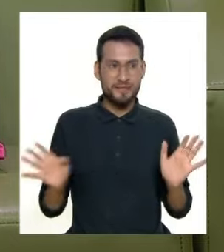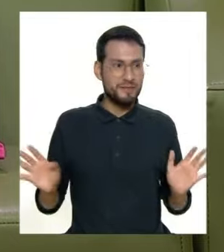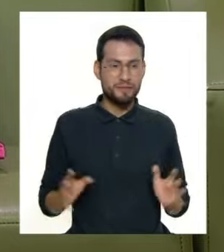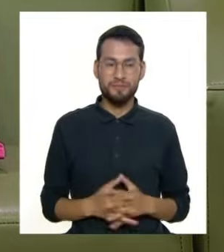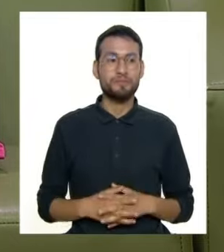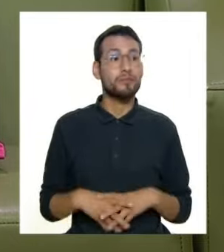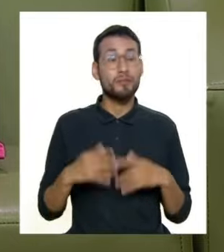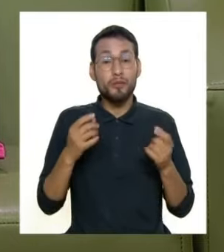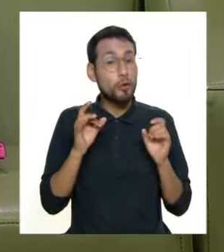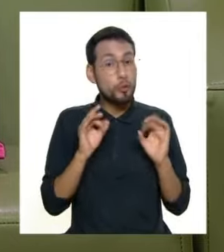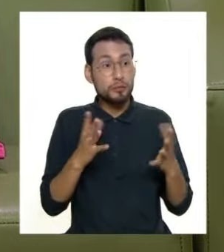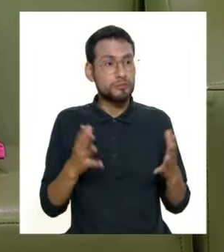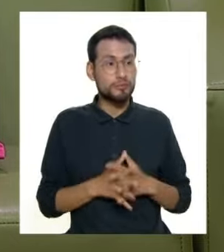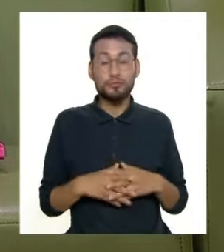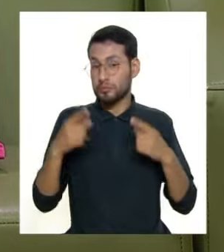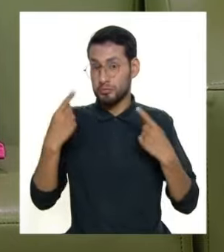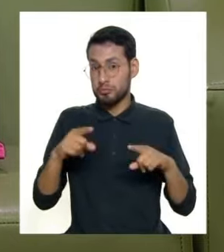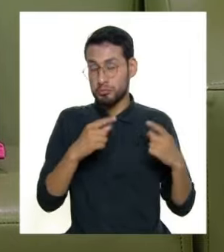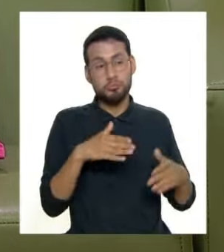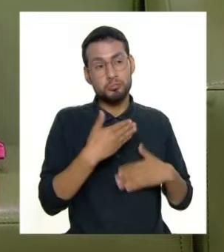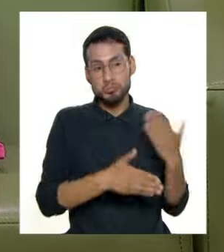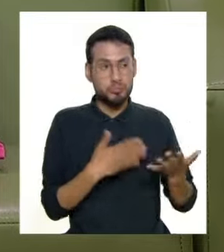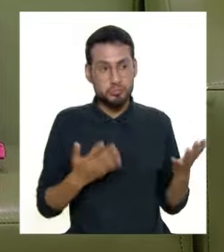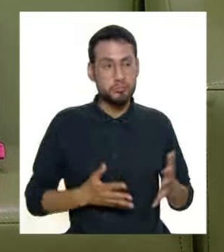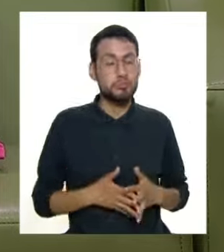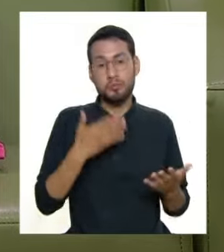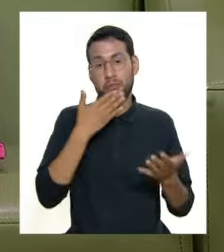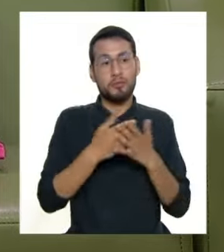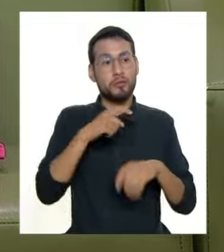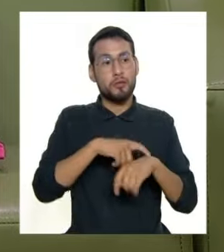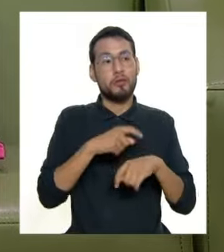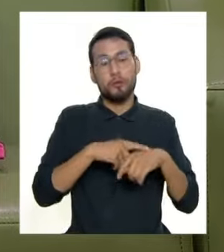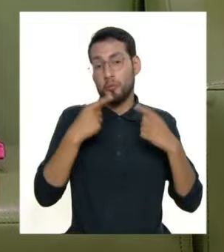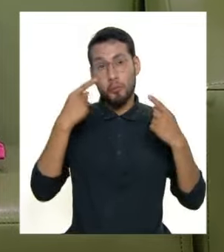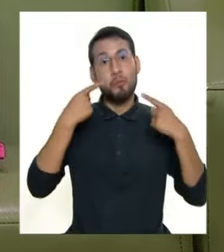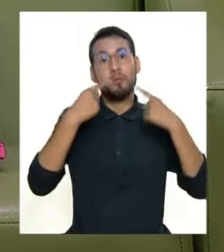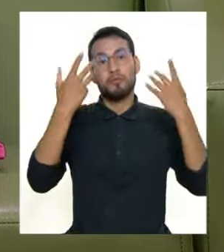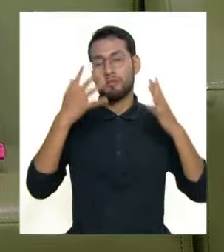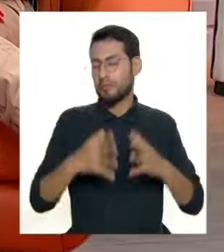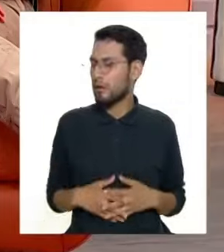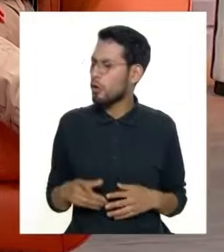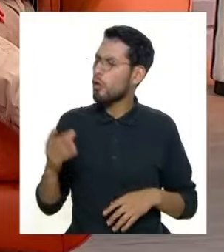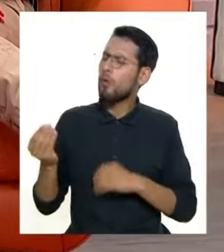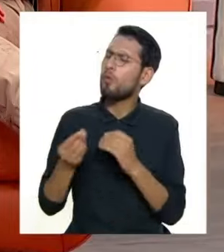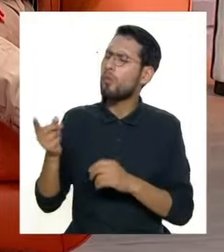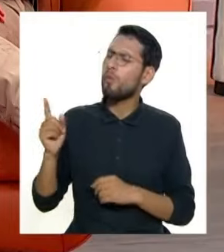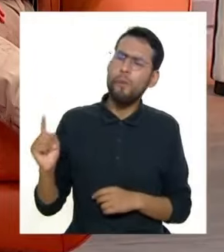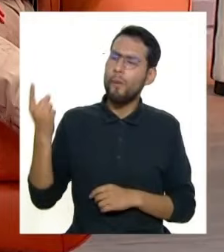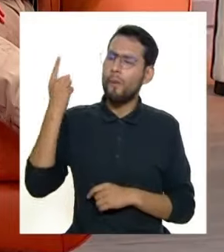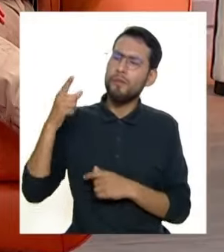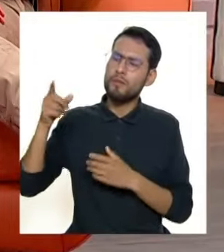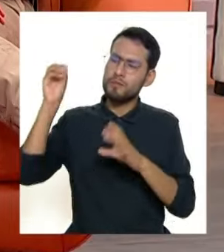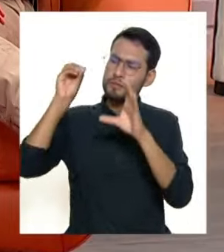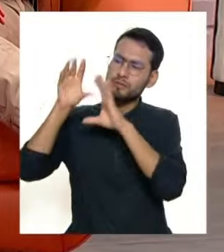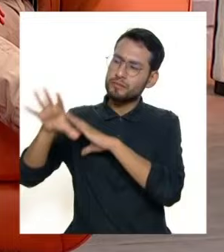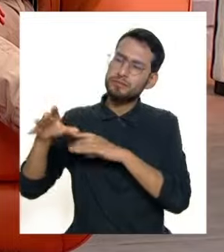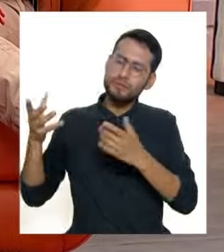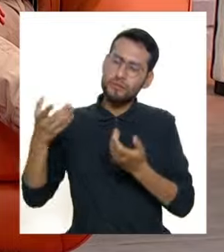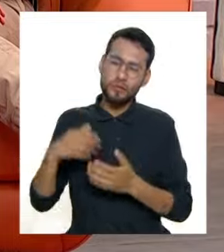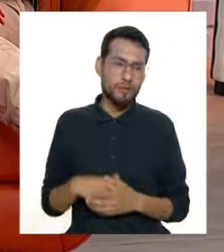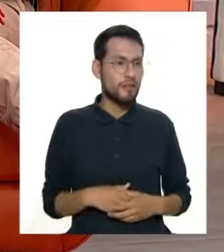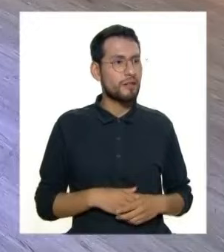más? Y en algún momento, por consecuencia, llegará pues tu gran momento, lo que tú buscas, ¿no? Tommy, ¿y cómo llegó tu primer papel para el cine?